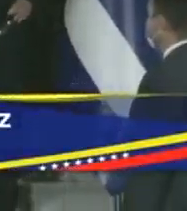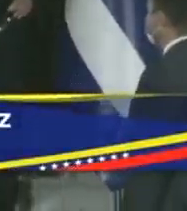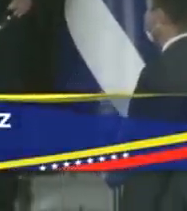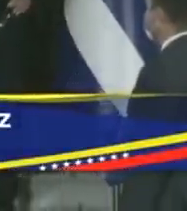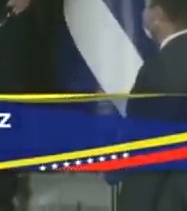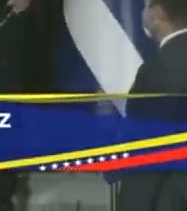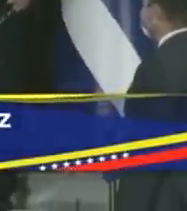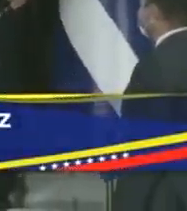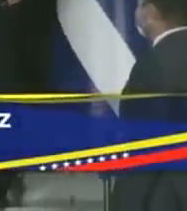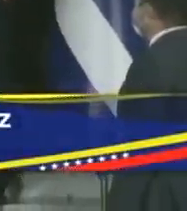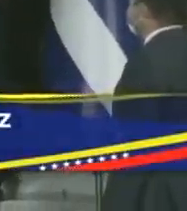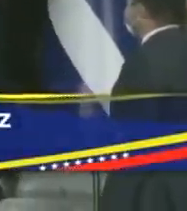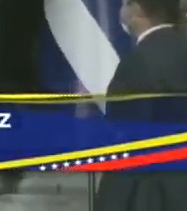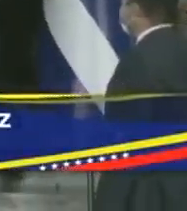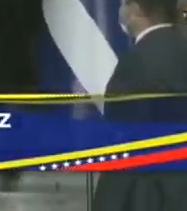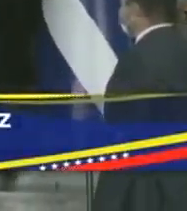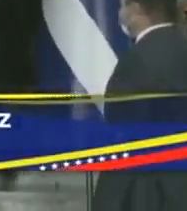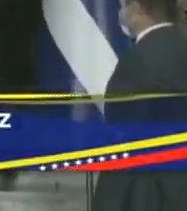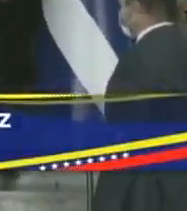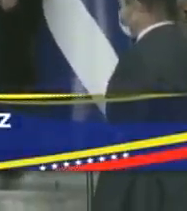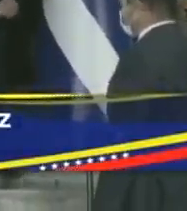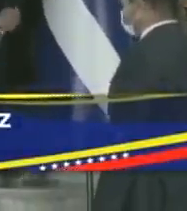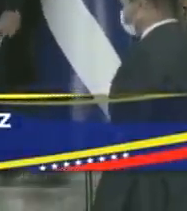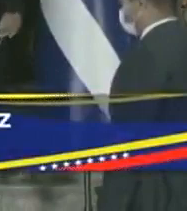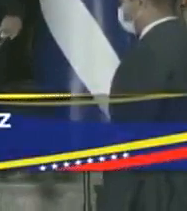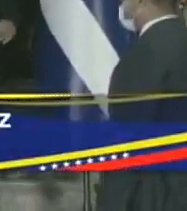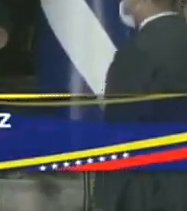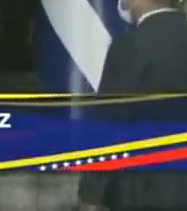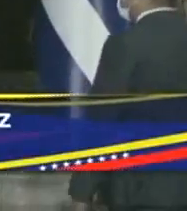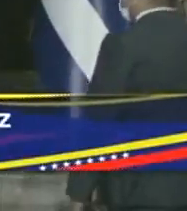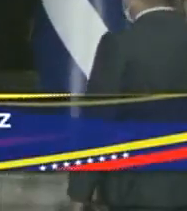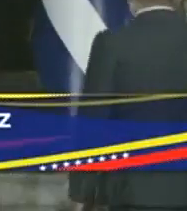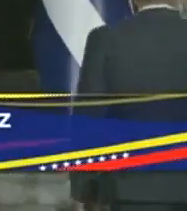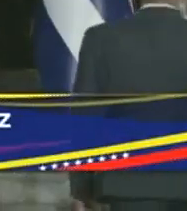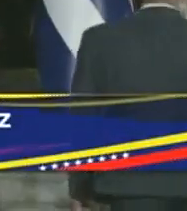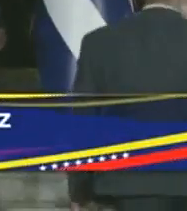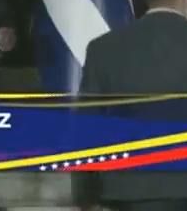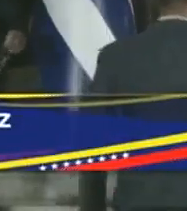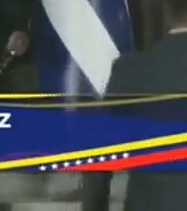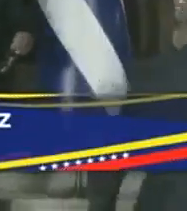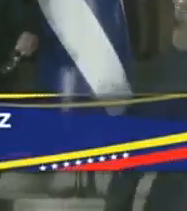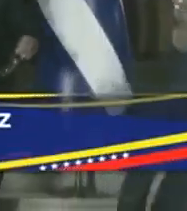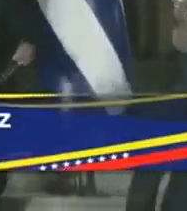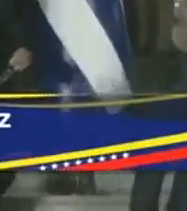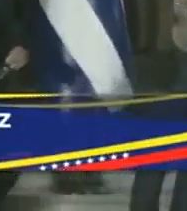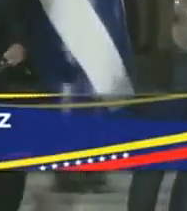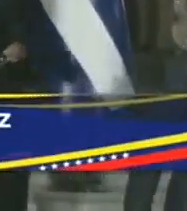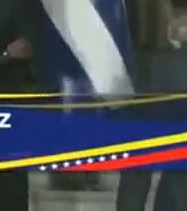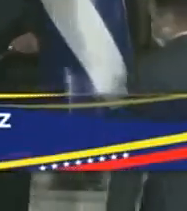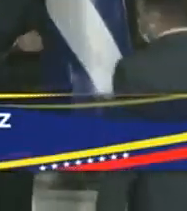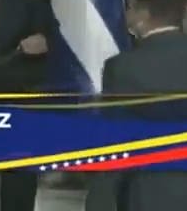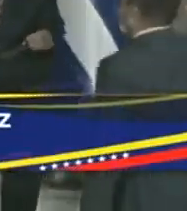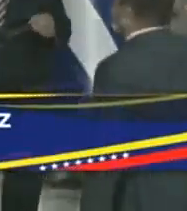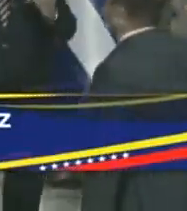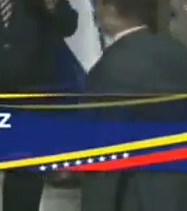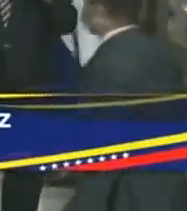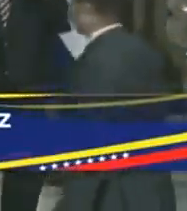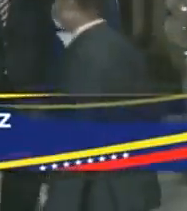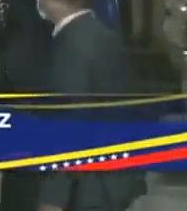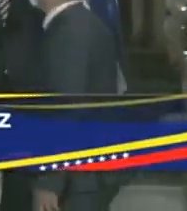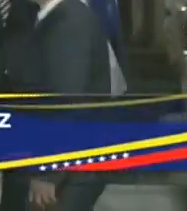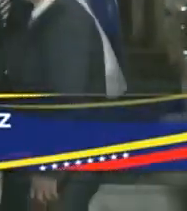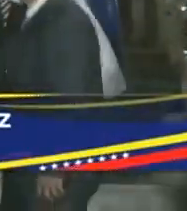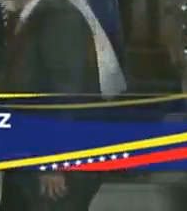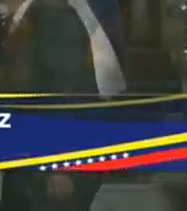Cabrizas Ruiz, al Palacio de Miraflores, recibido por el jefe de Estado, Nicolás Maduro, por la primera combatiente, doctora Cilia Flores de Maduro, y también por